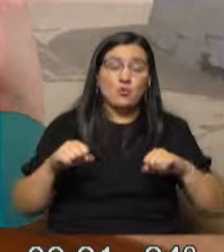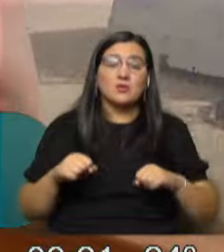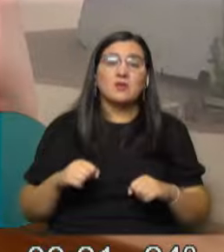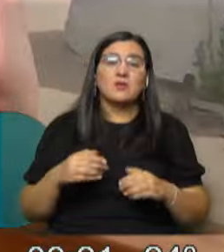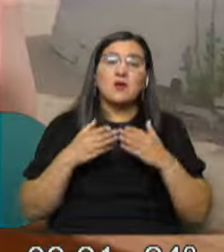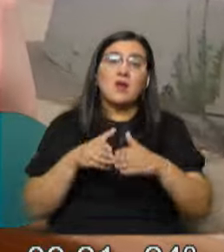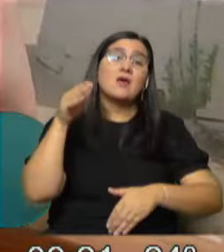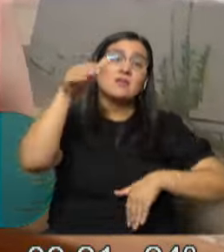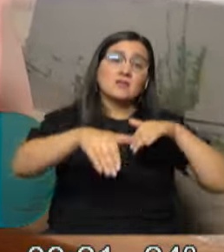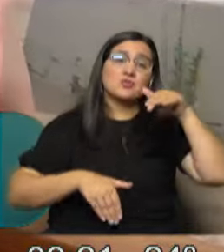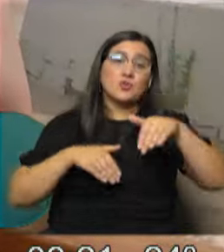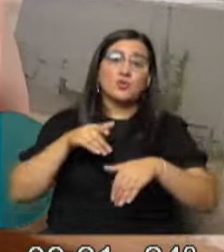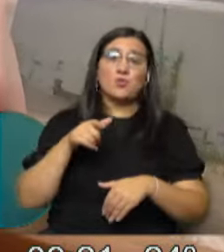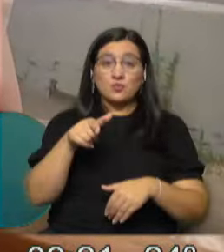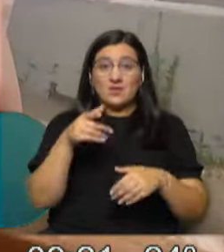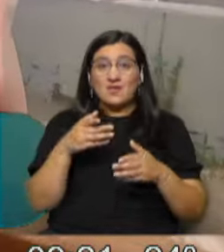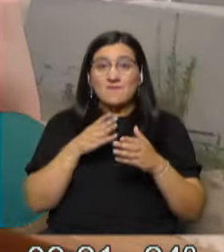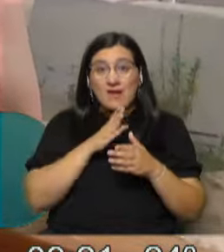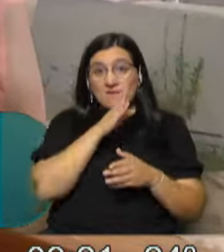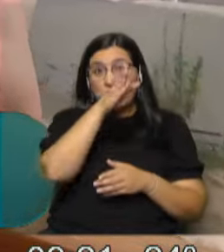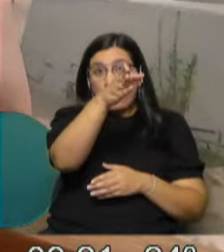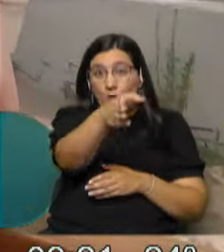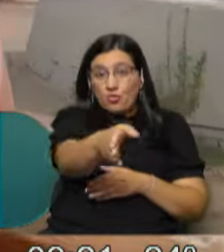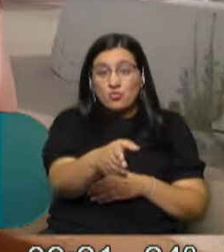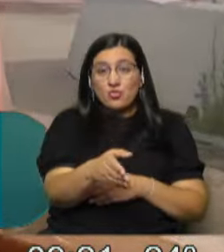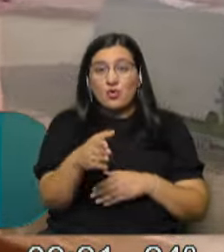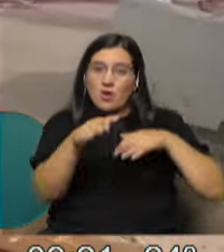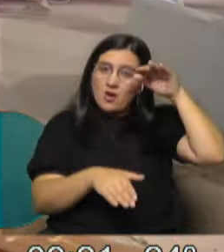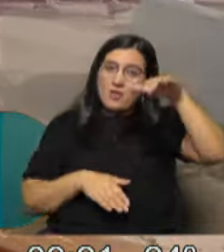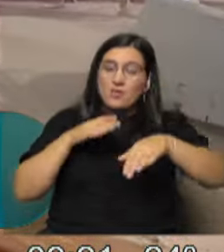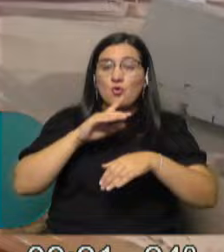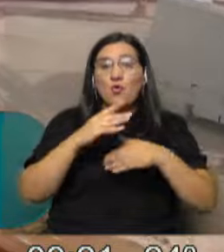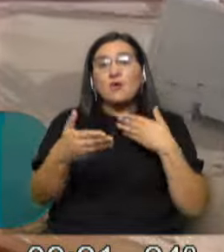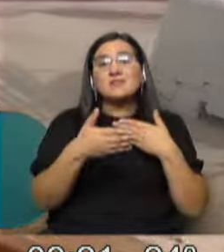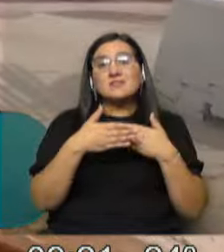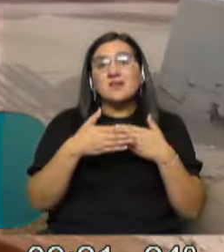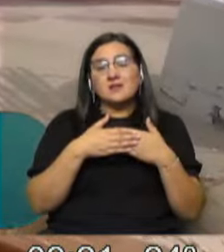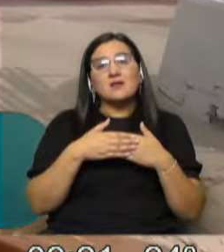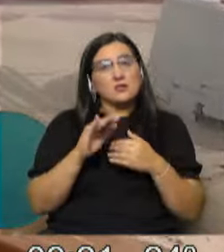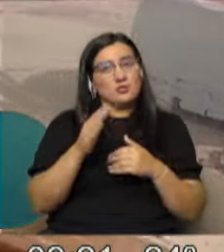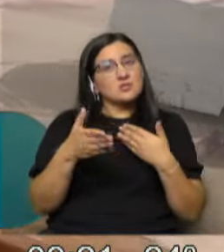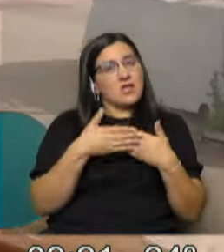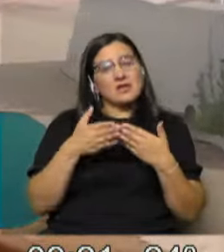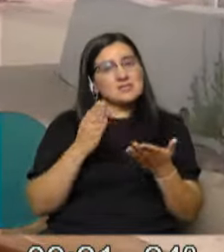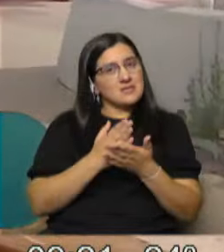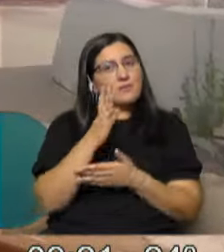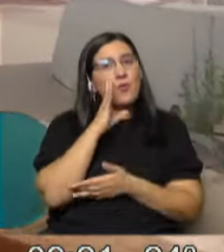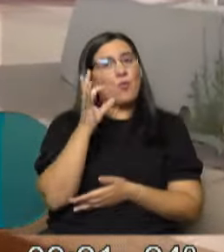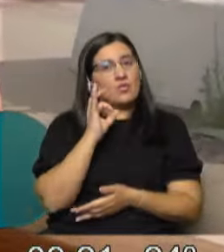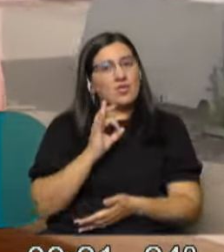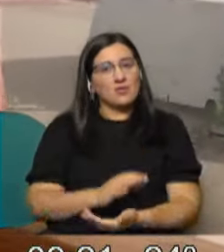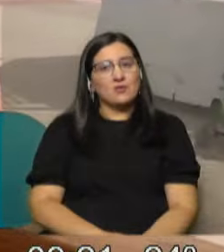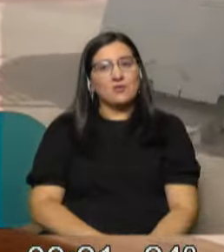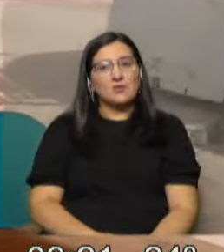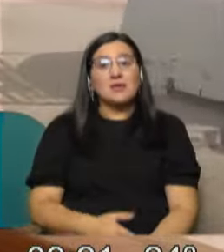de deporte, ¿no? ¿Se mete en aguas profundas, digamos, a meter un crolo o en la orilla, digamos, más que nada con cuidado? En la orilla, siempre con cuidado. Qué lindo,